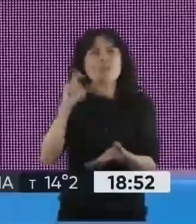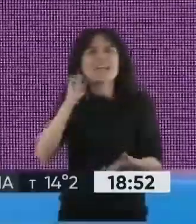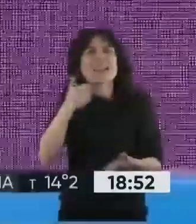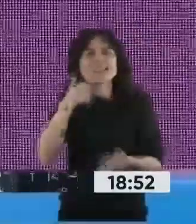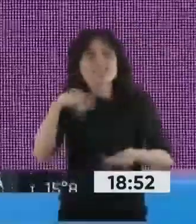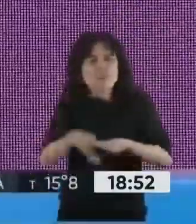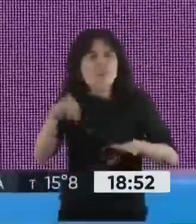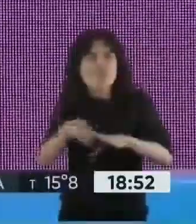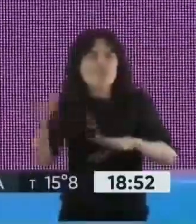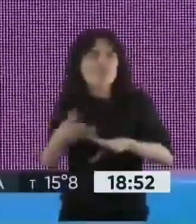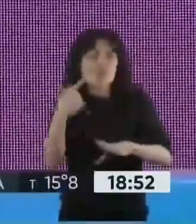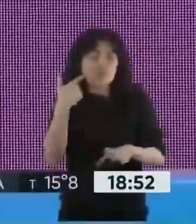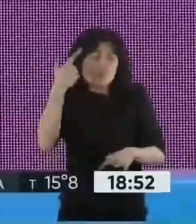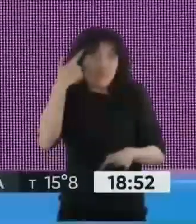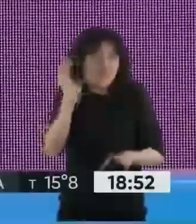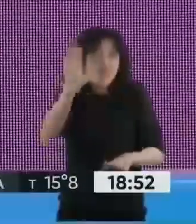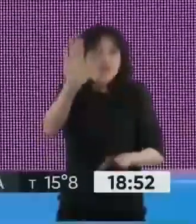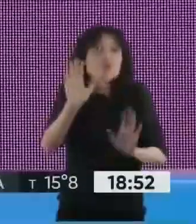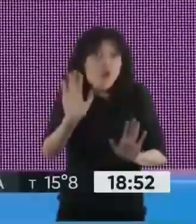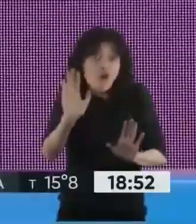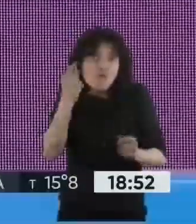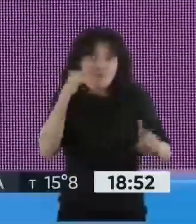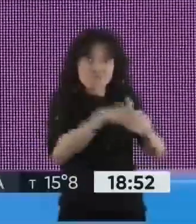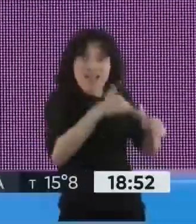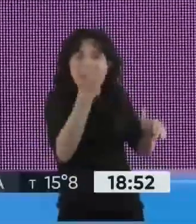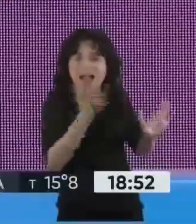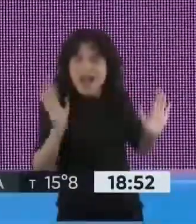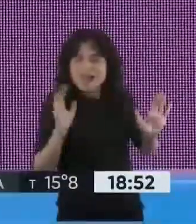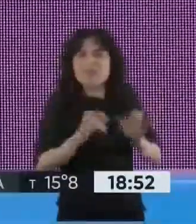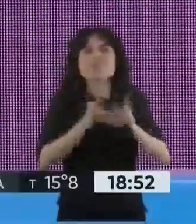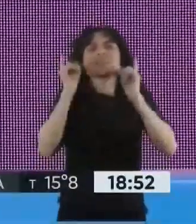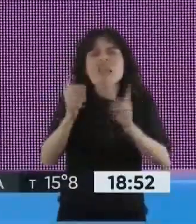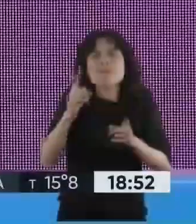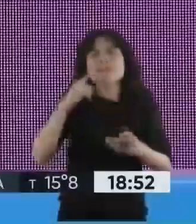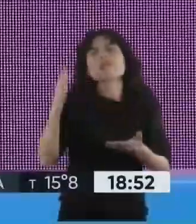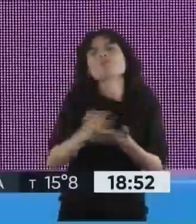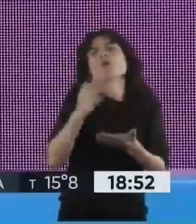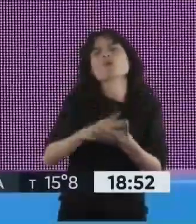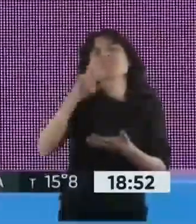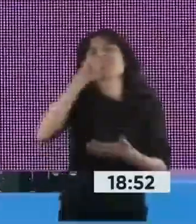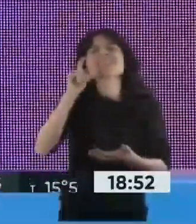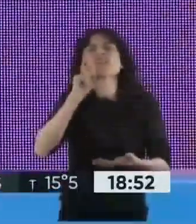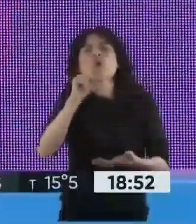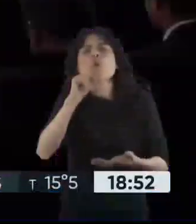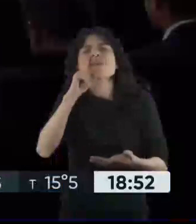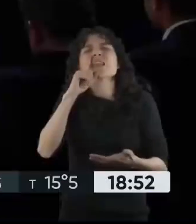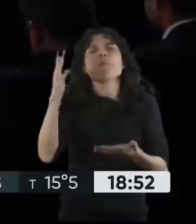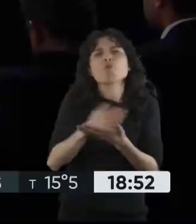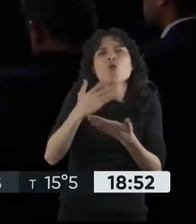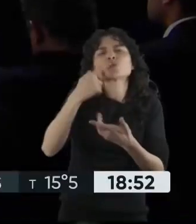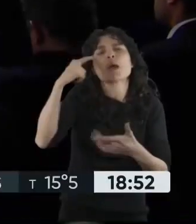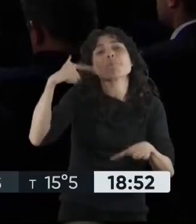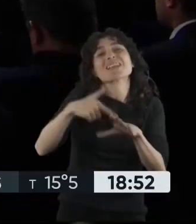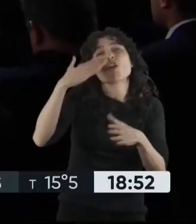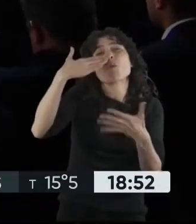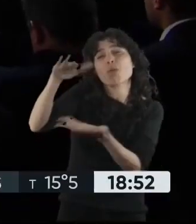cuenta el futuro que tenemos. Y que podríamos llegar a producir hasta 700.000 barriles de petróleo para ese entonces. En